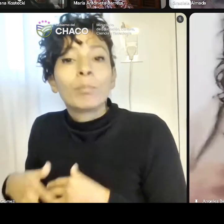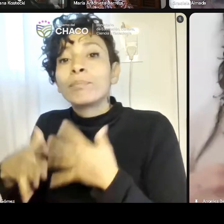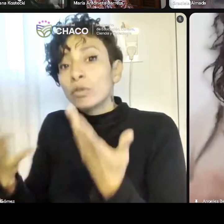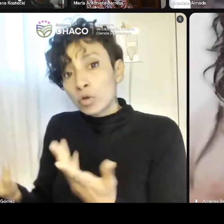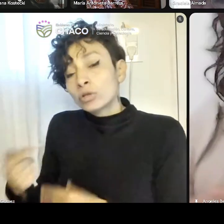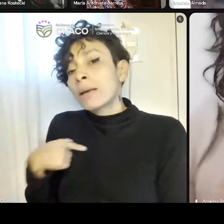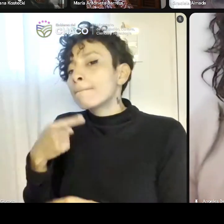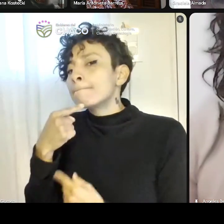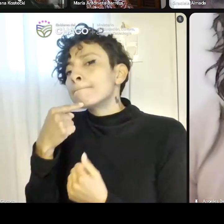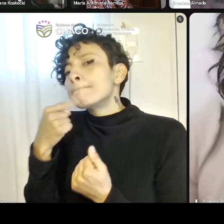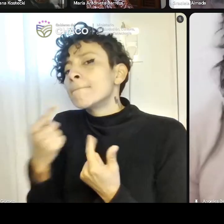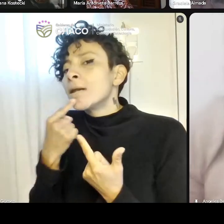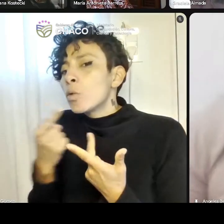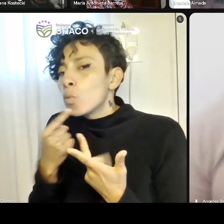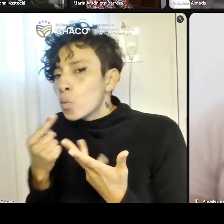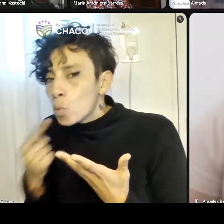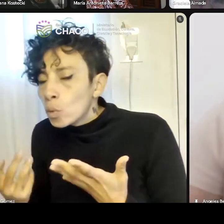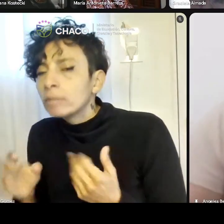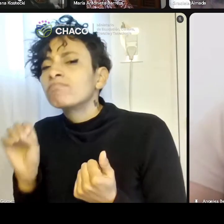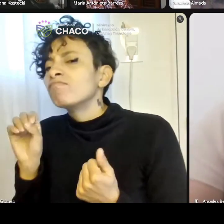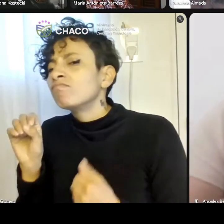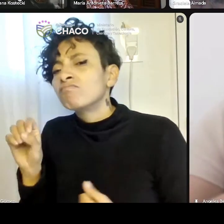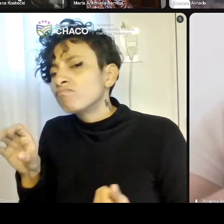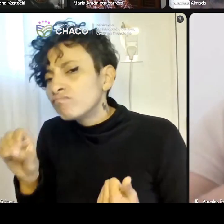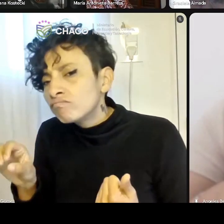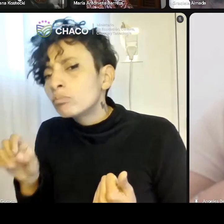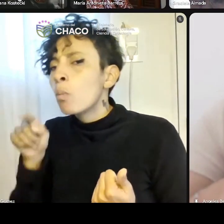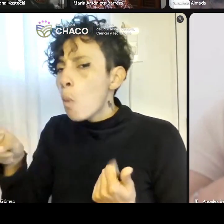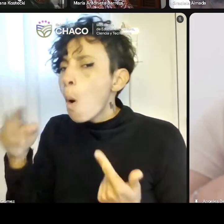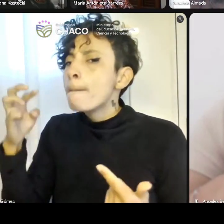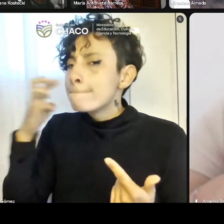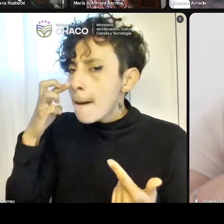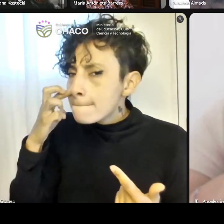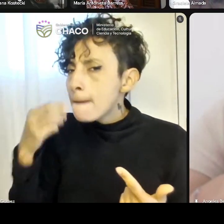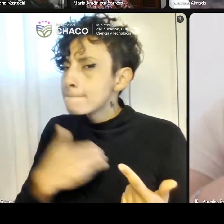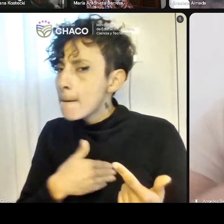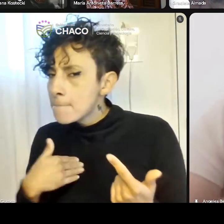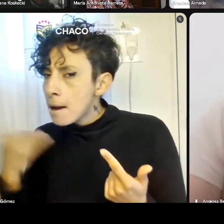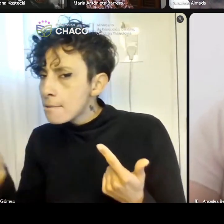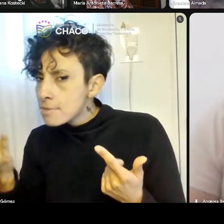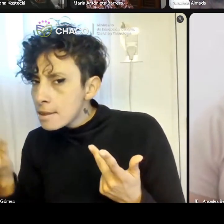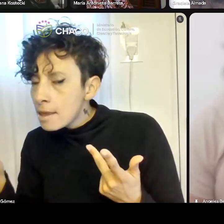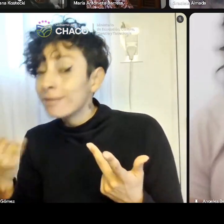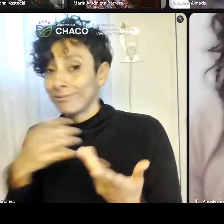llama, preguntarle si tienen mamá, papá, ahí ya trabajamos lo que es familia,